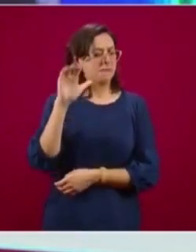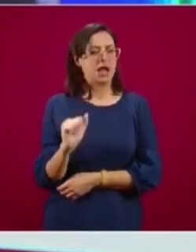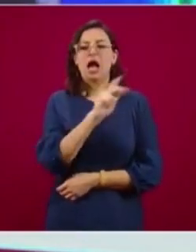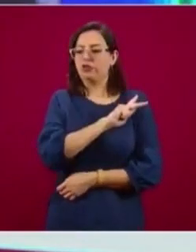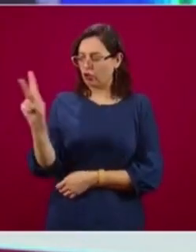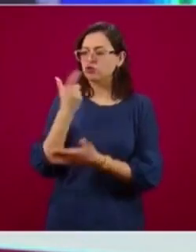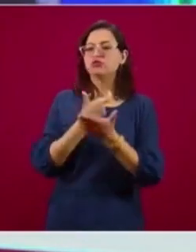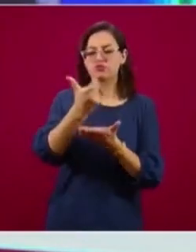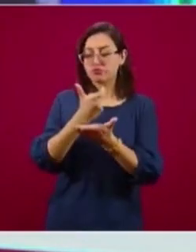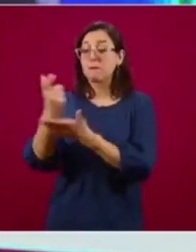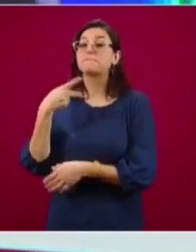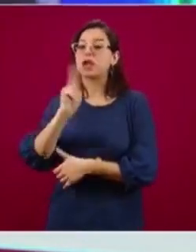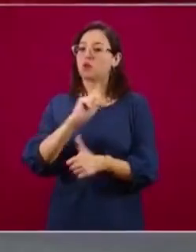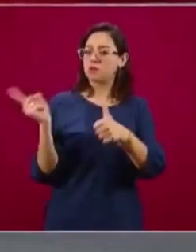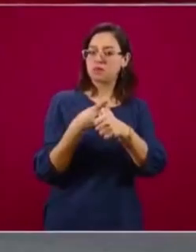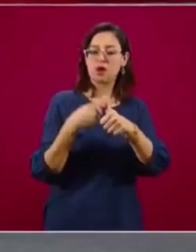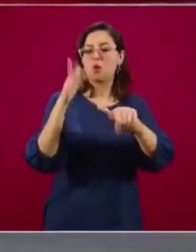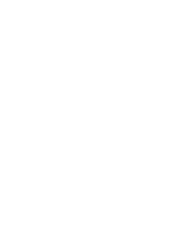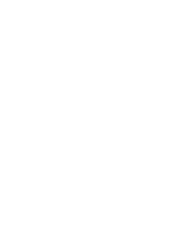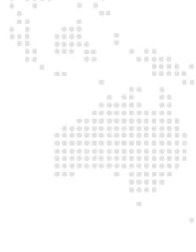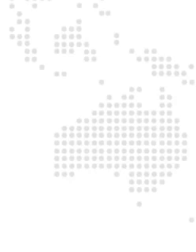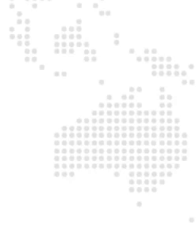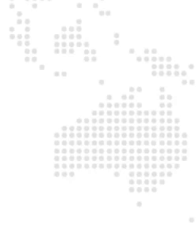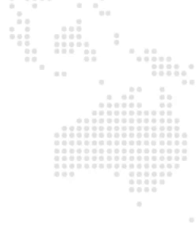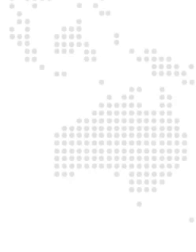con alto nivel de marginación